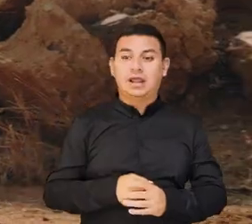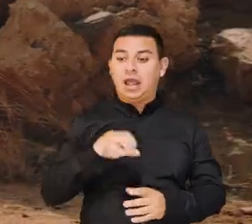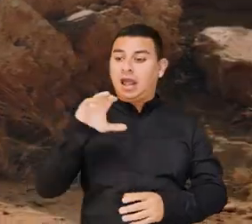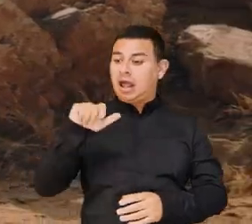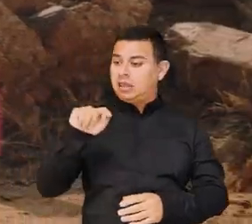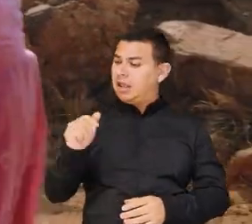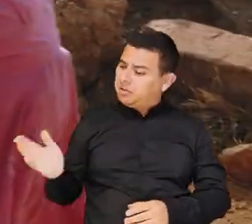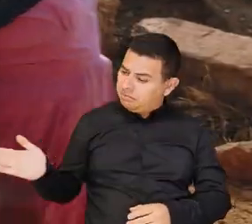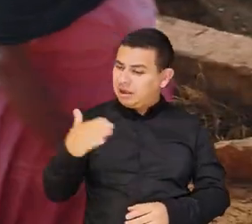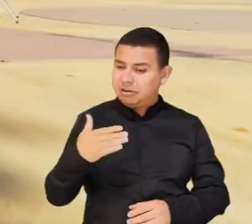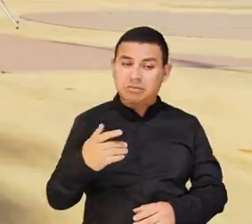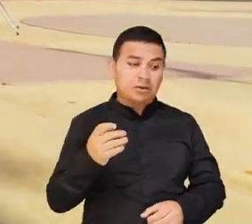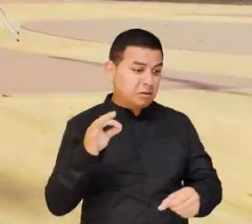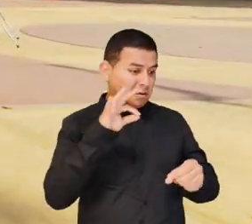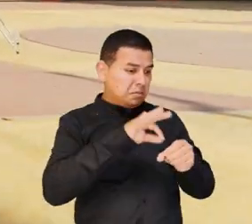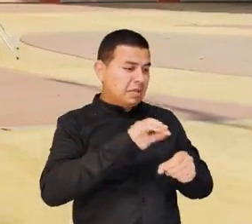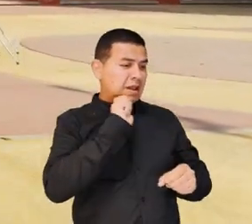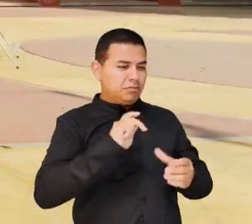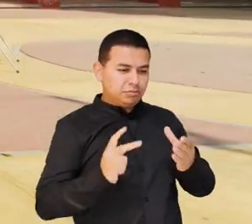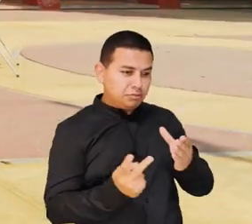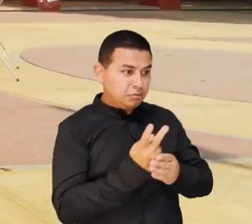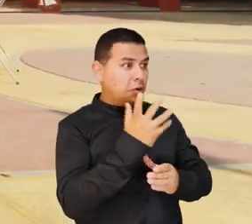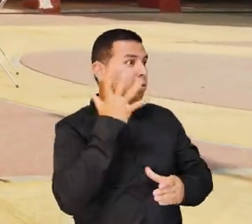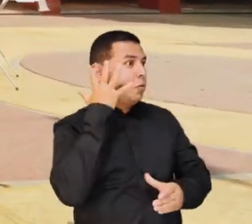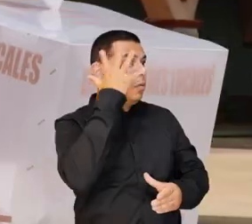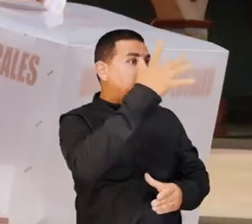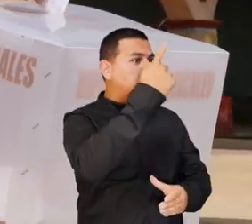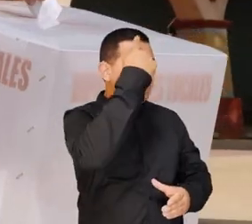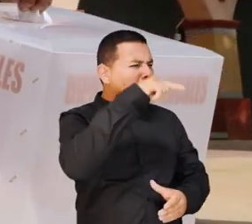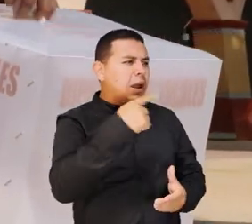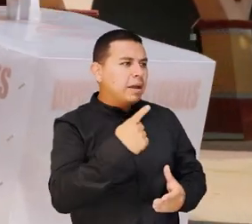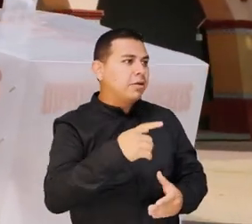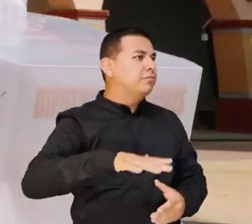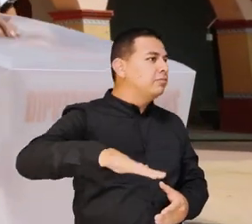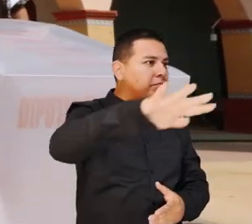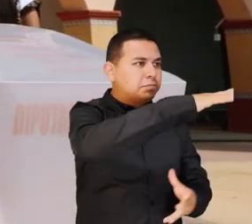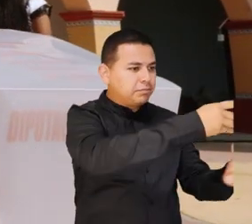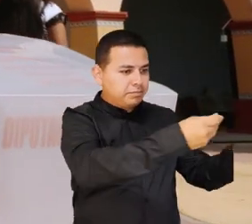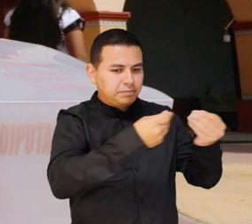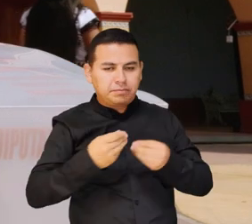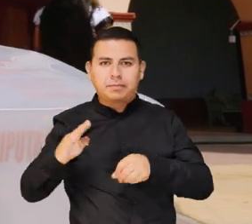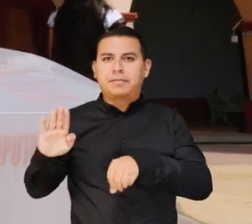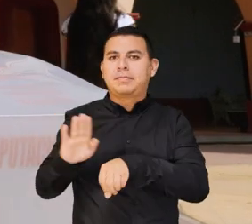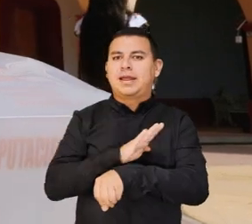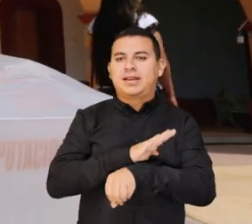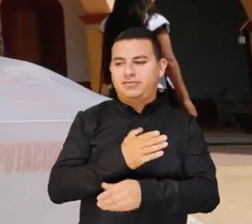Na kue kata, witi kuyo kayuyo, tabanako ba andiyo.